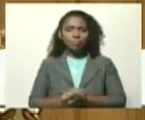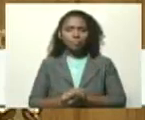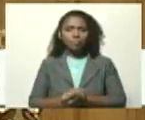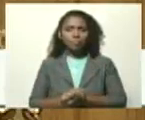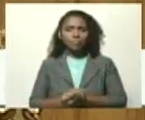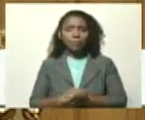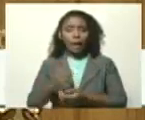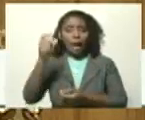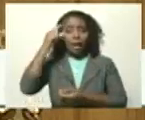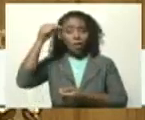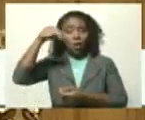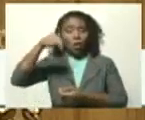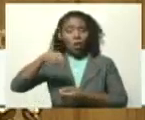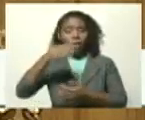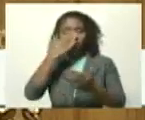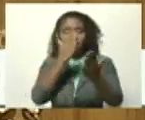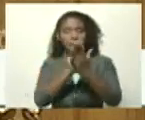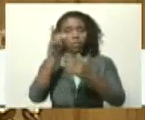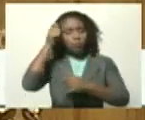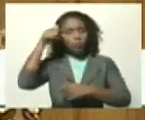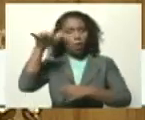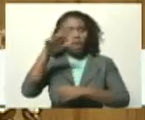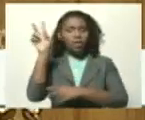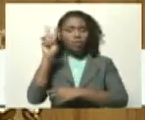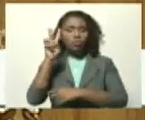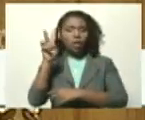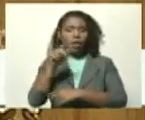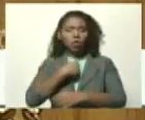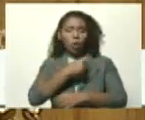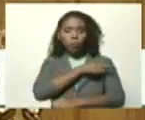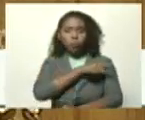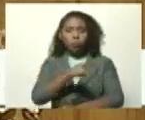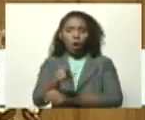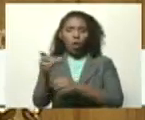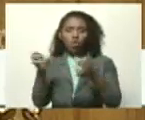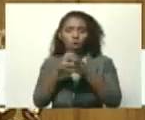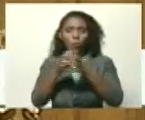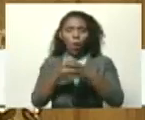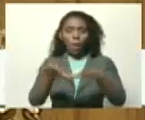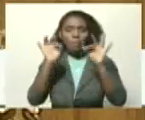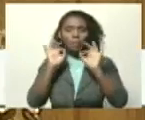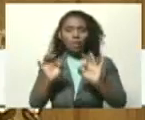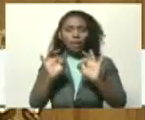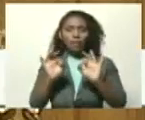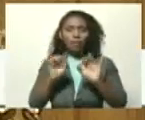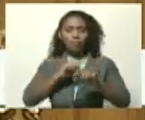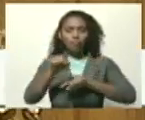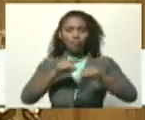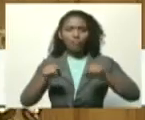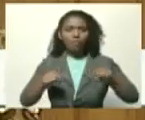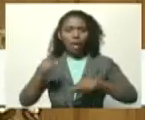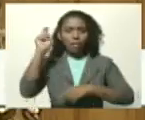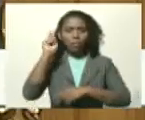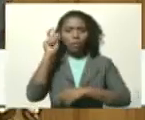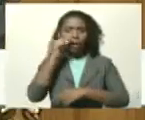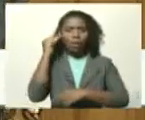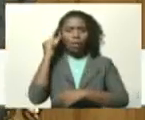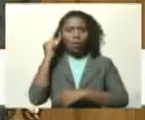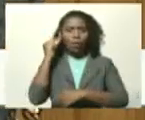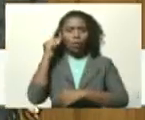En el día de hoy y frente al pueblo de Venezuela, ordeno a esa comisión especial que coordina el diputado José